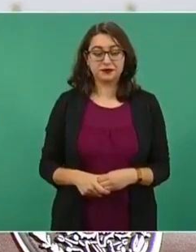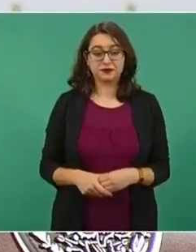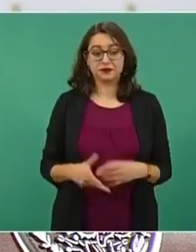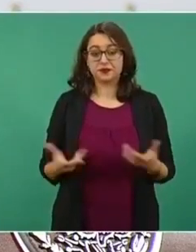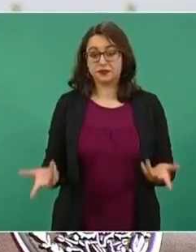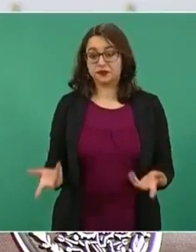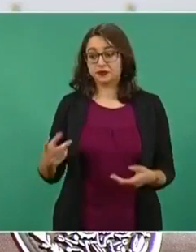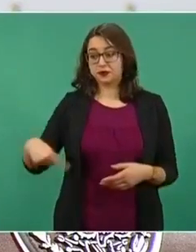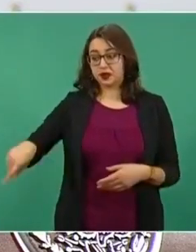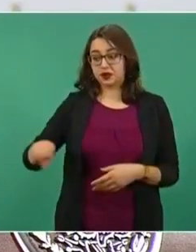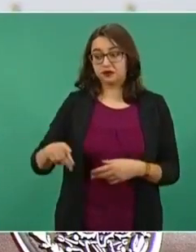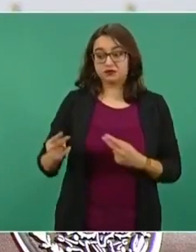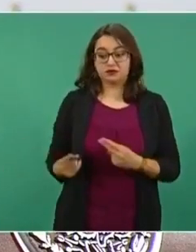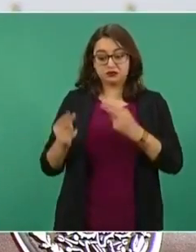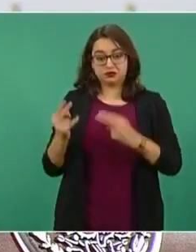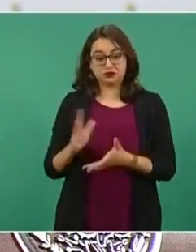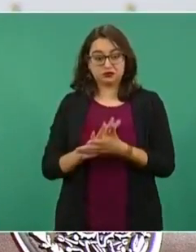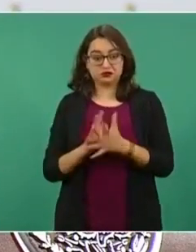Traficantes de influencia,